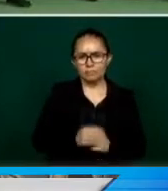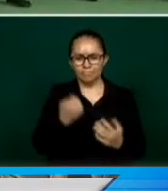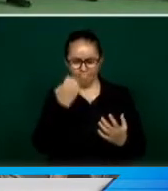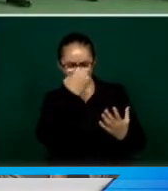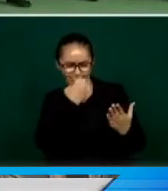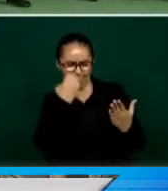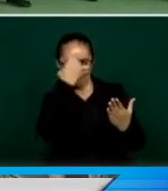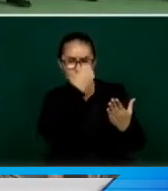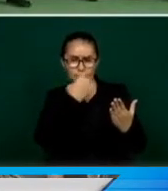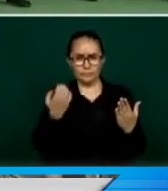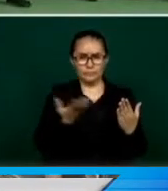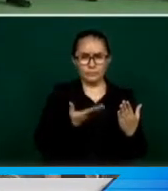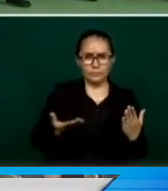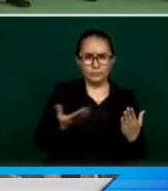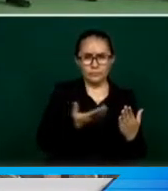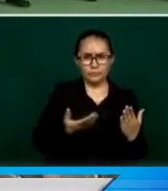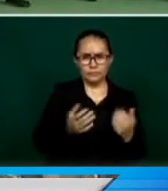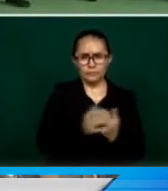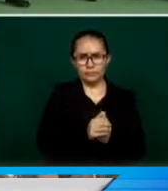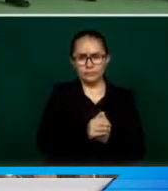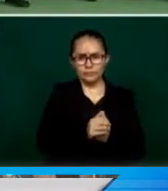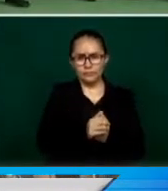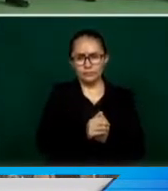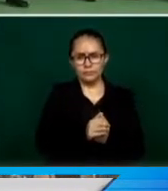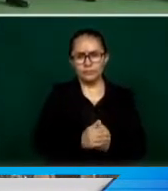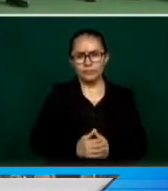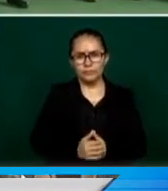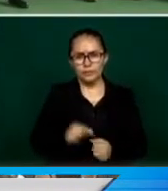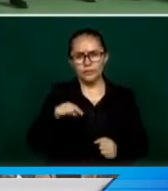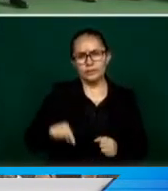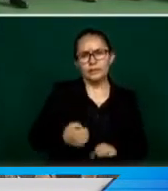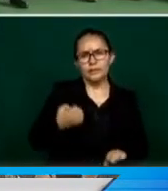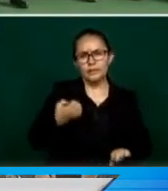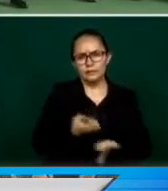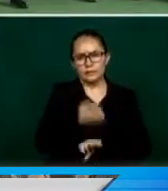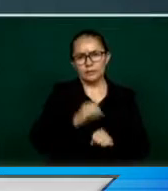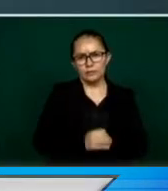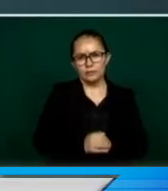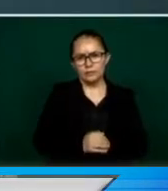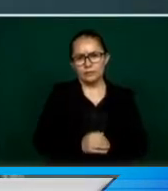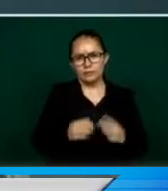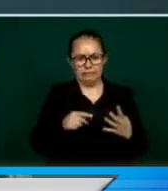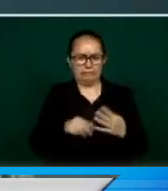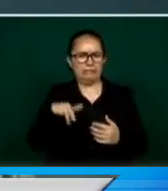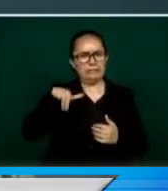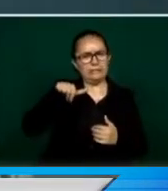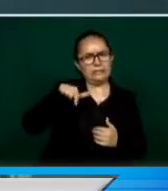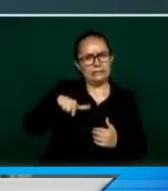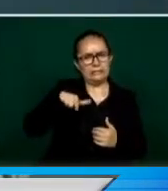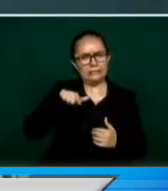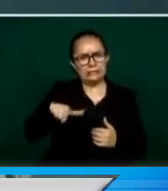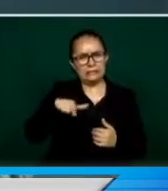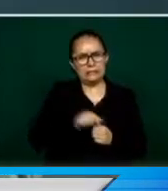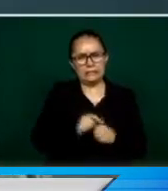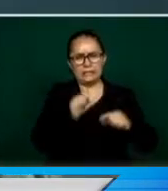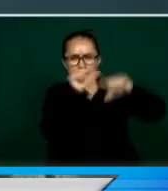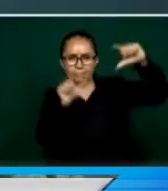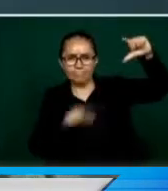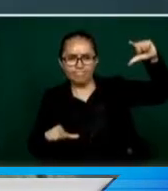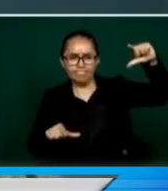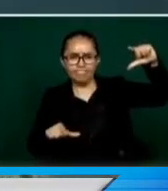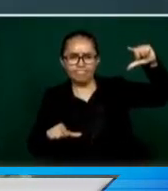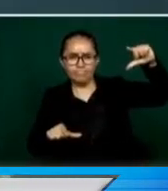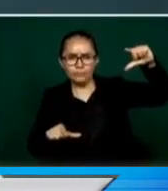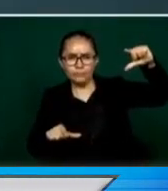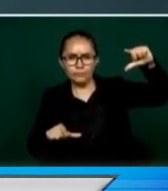Nayarit. Ya están instaladas 3 coordinaciones de la Guardia Nacional con un despliegue de 1.453 elementos cubriendo todo el